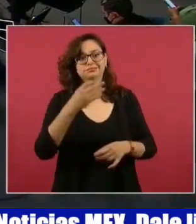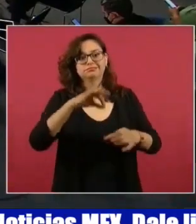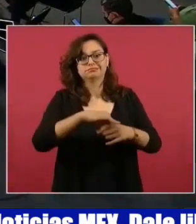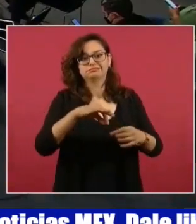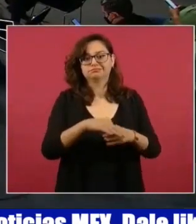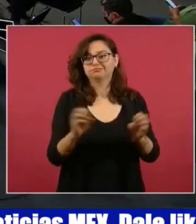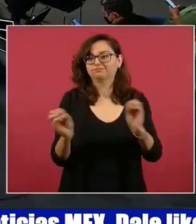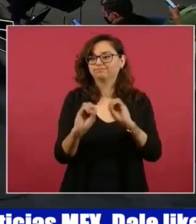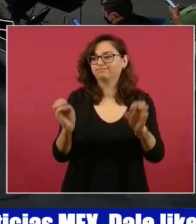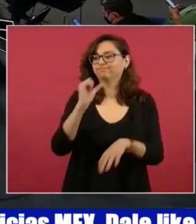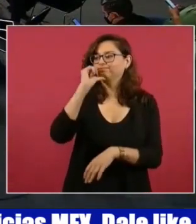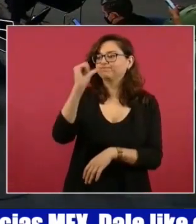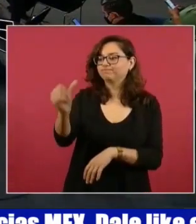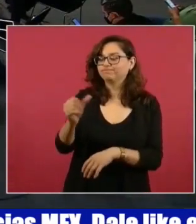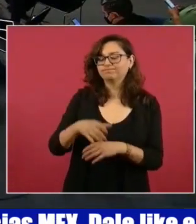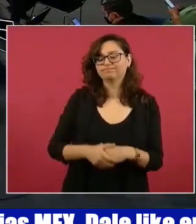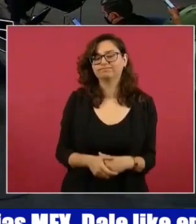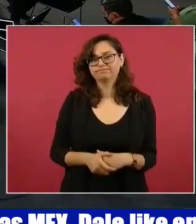el 40%